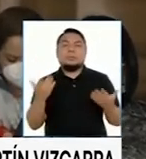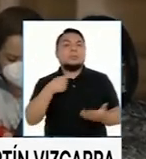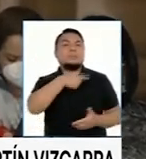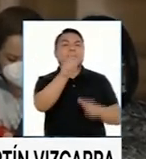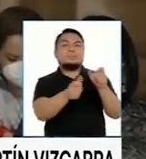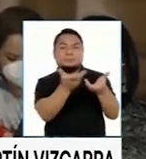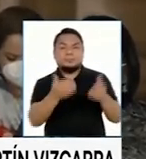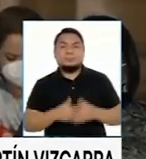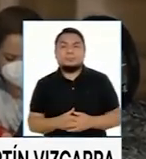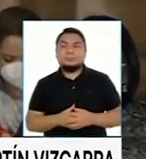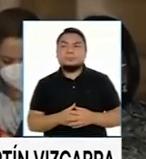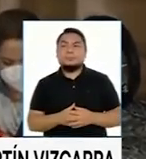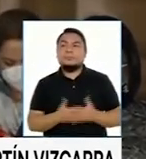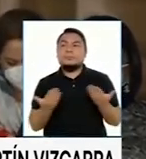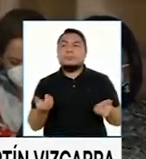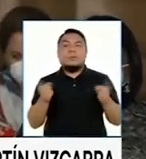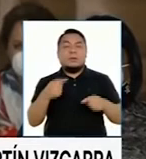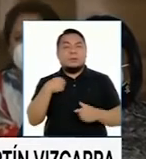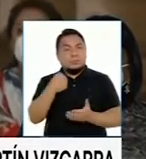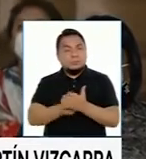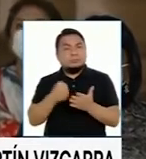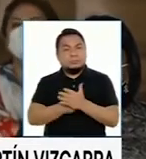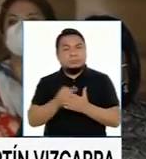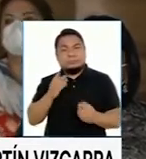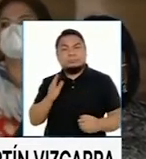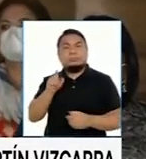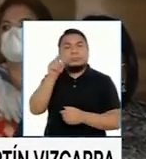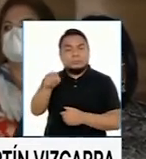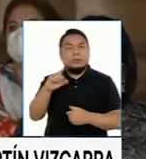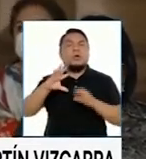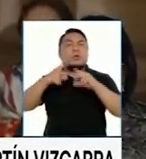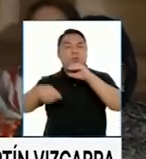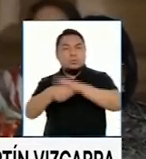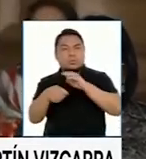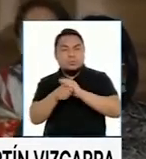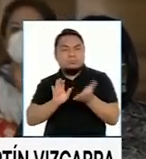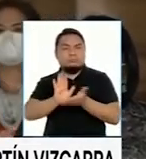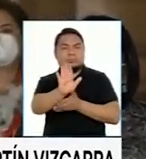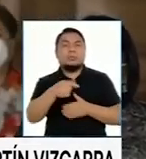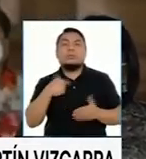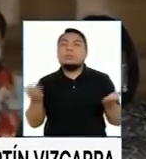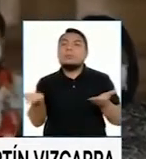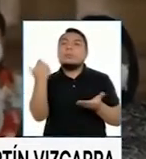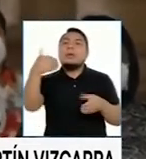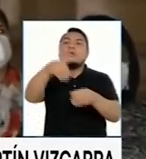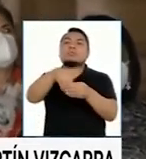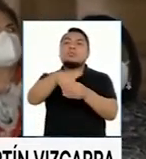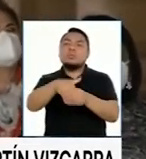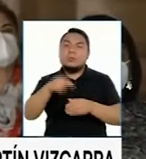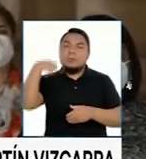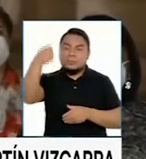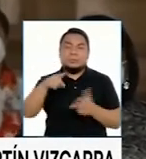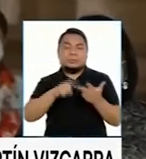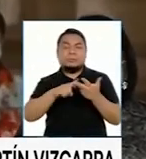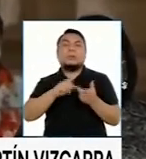de eso hay una votación. A diferencia de lo que existen en otros parlamentos, como el de los Estados Unidos, y hace algunos meses atrás